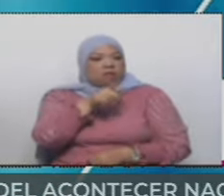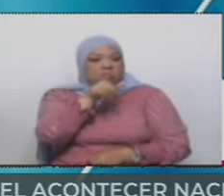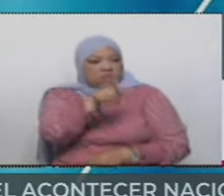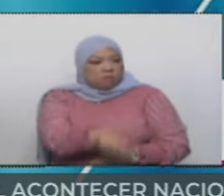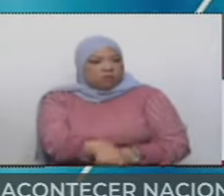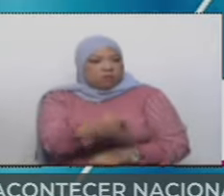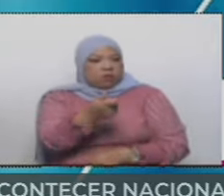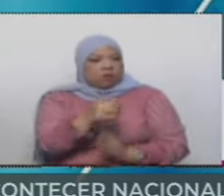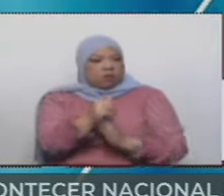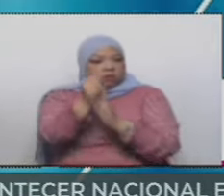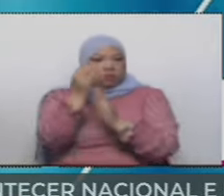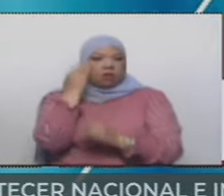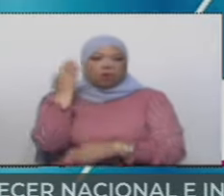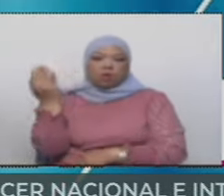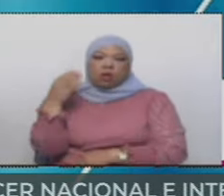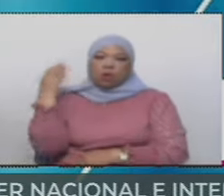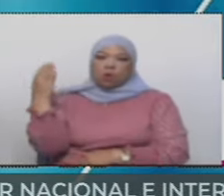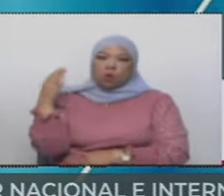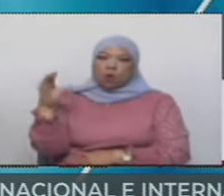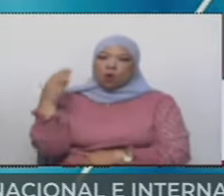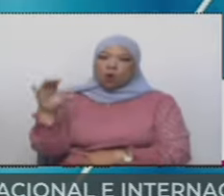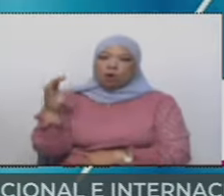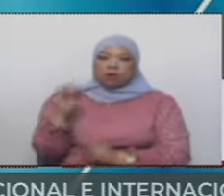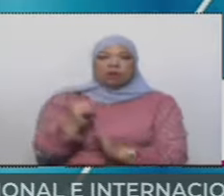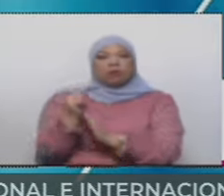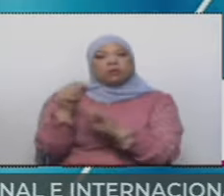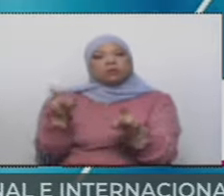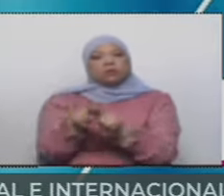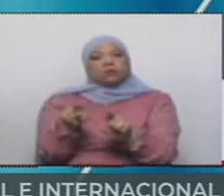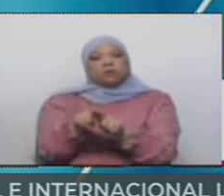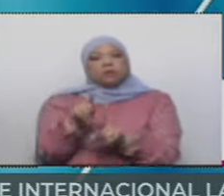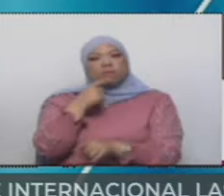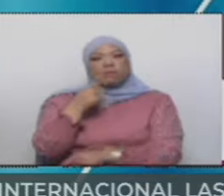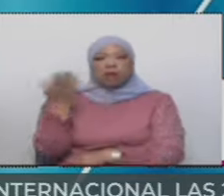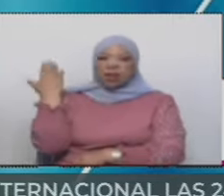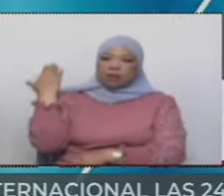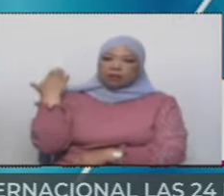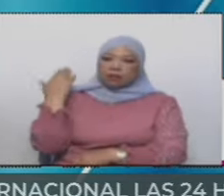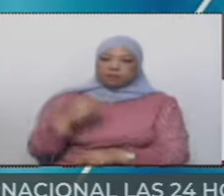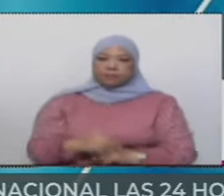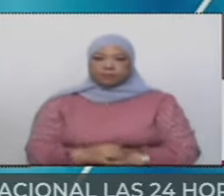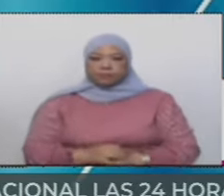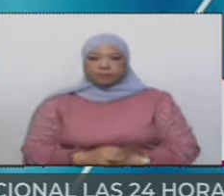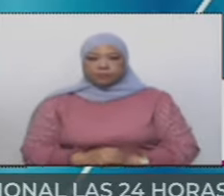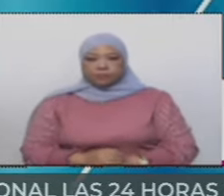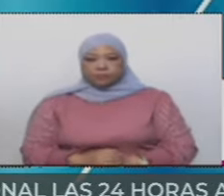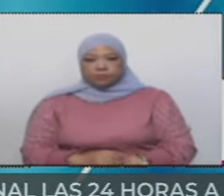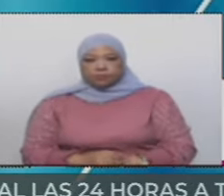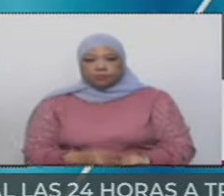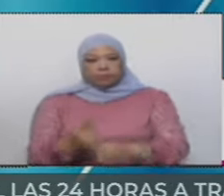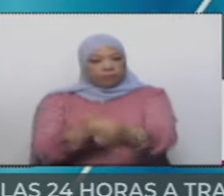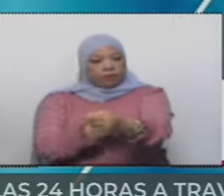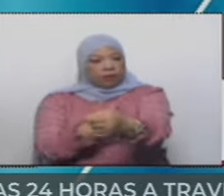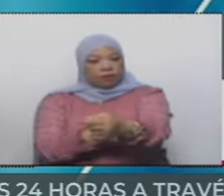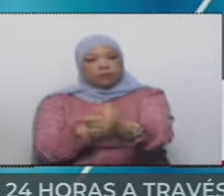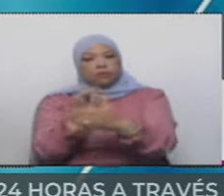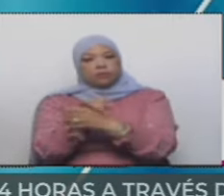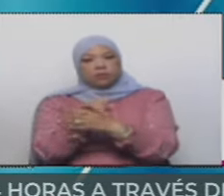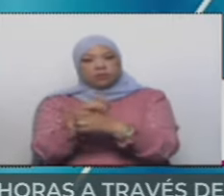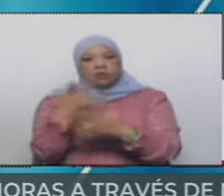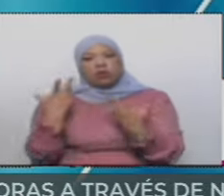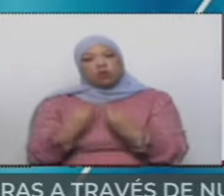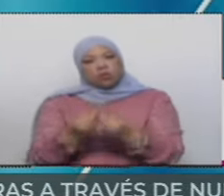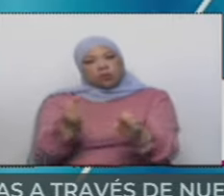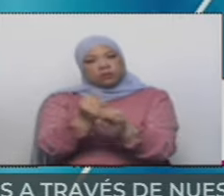de Santander. Y allá dije, Ernesto,